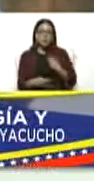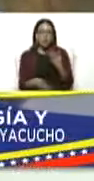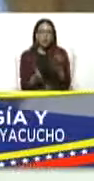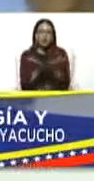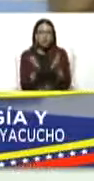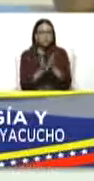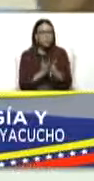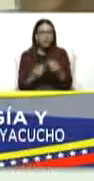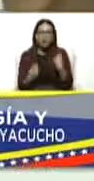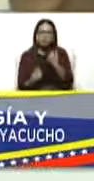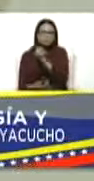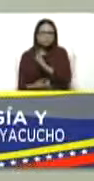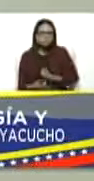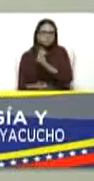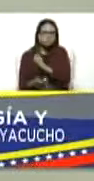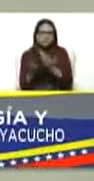estudiantil,